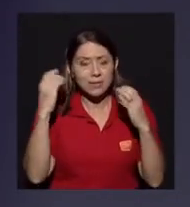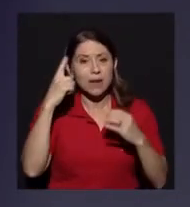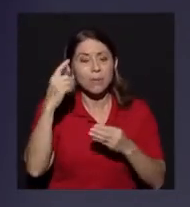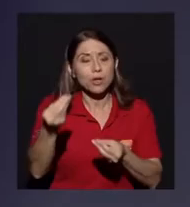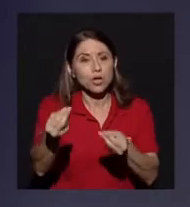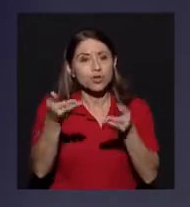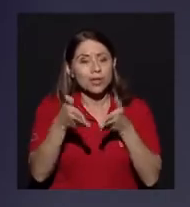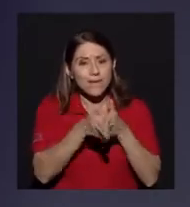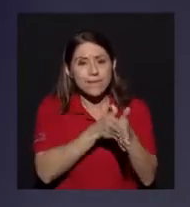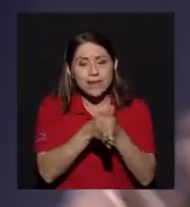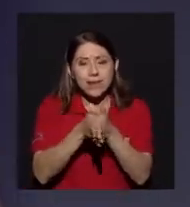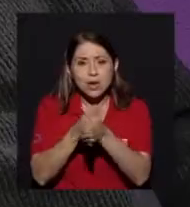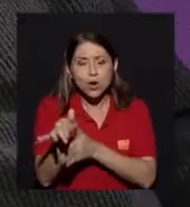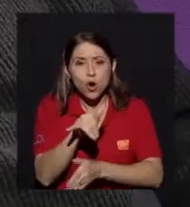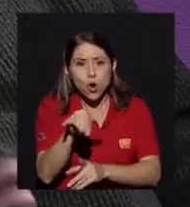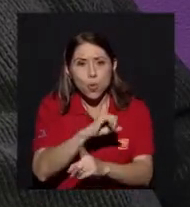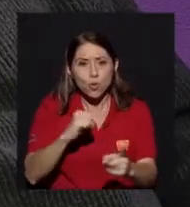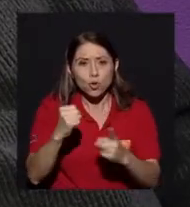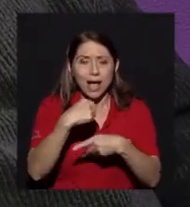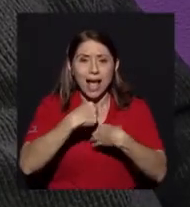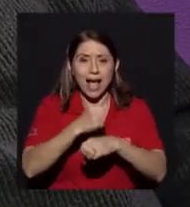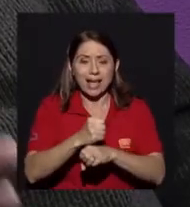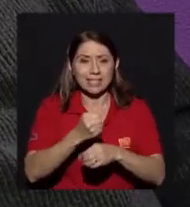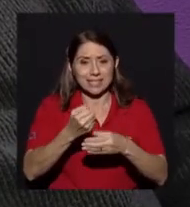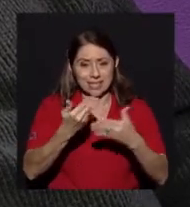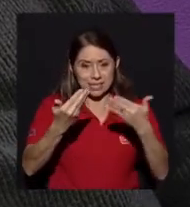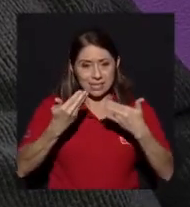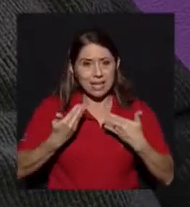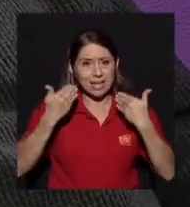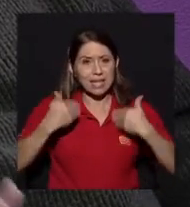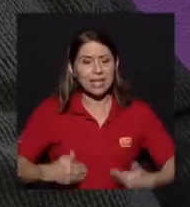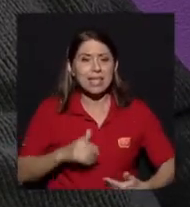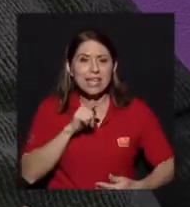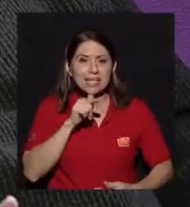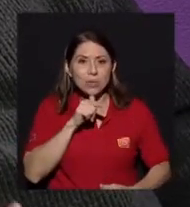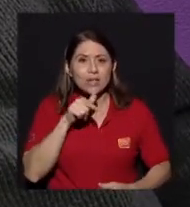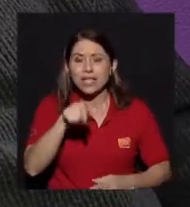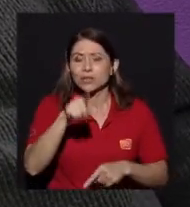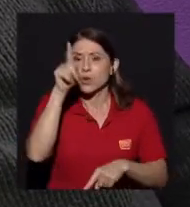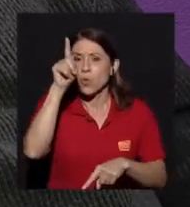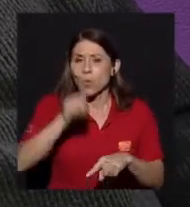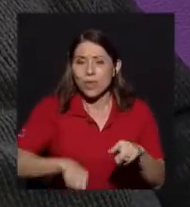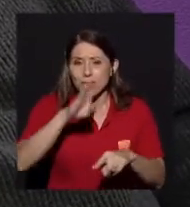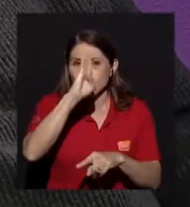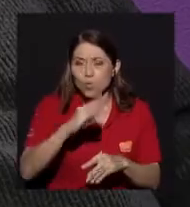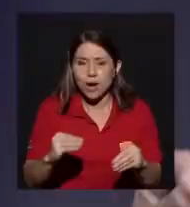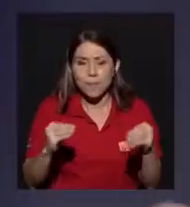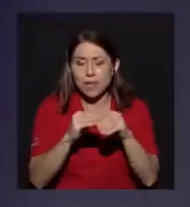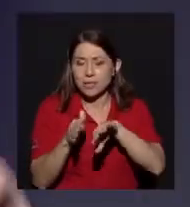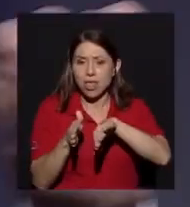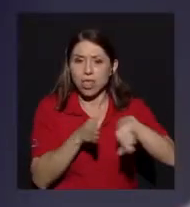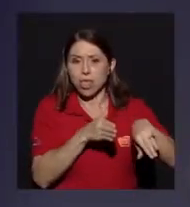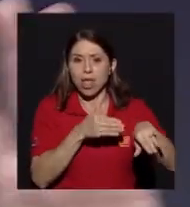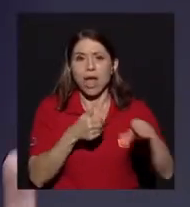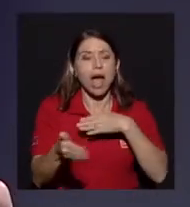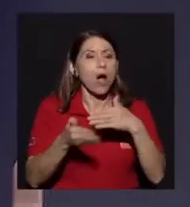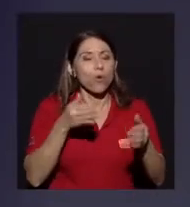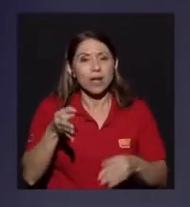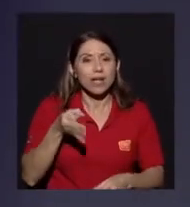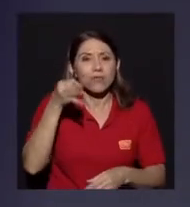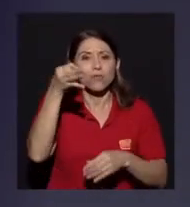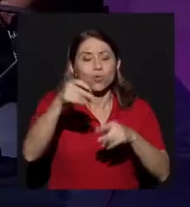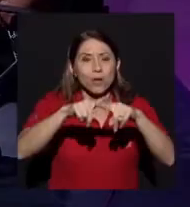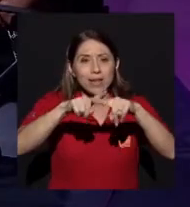riqueza como sociedad nos hace ser quiénes somos y esto es algo no van a poder echar atrás nunca más aunque en el futuro eliminen el